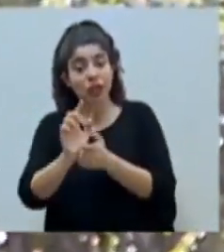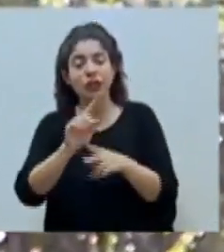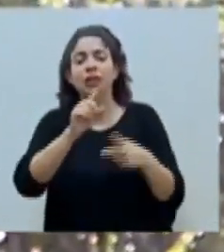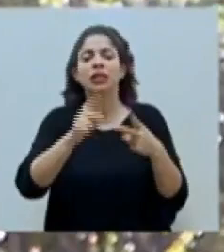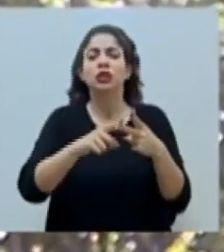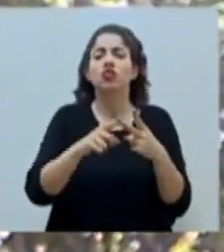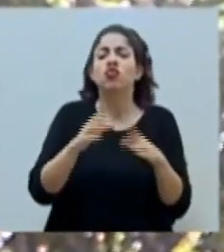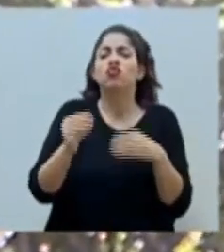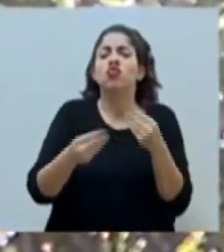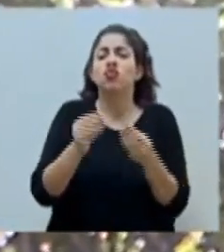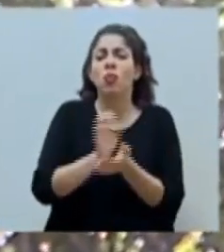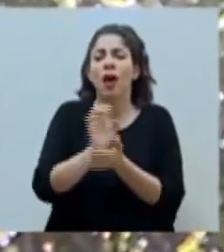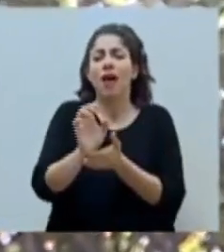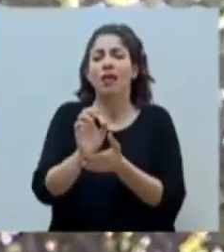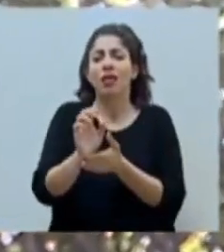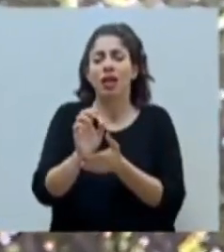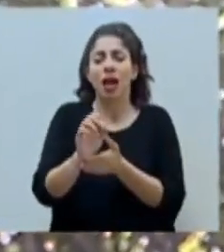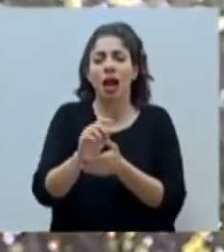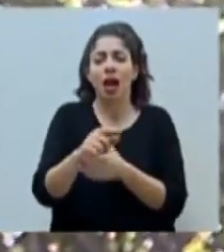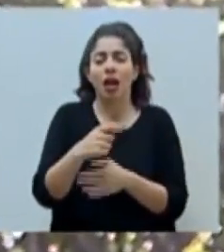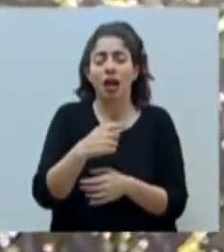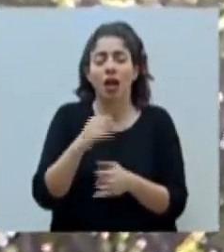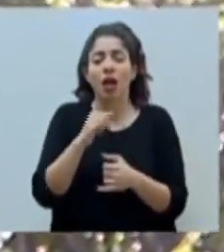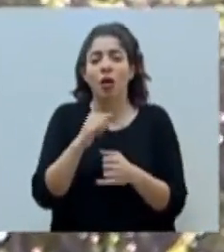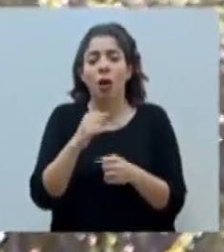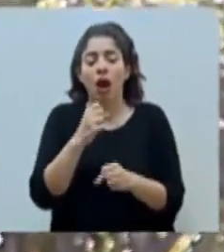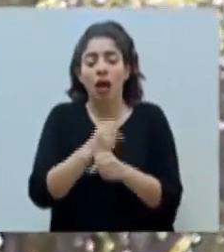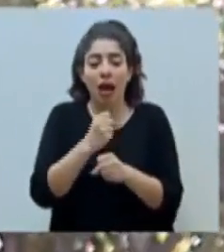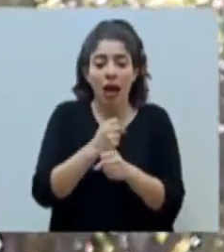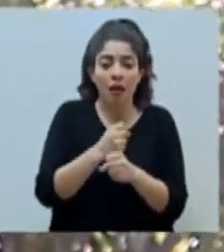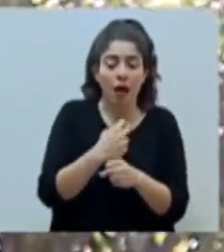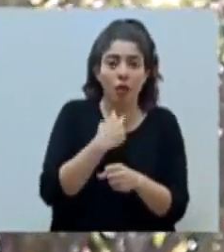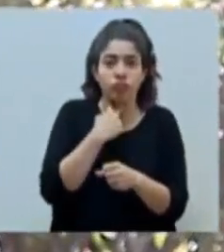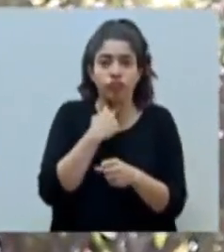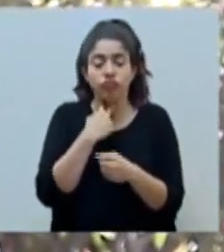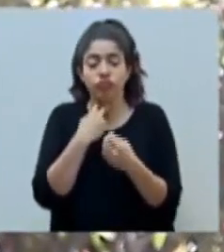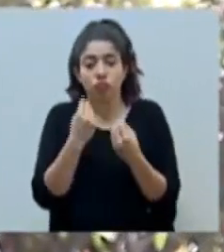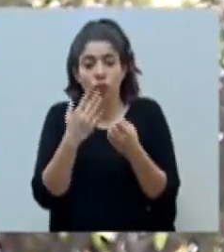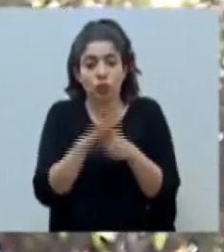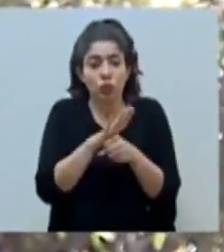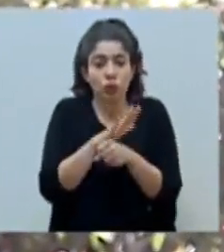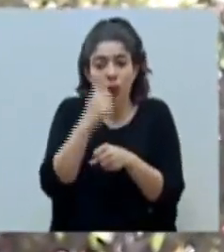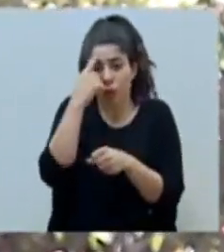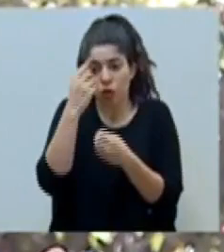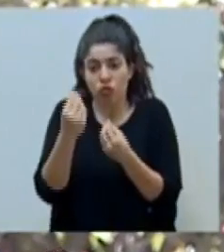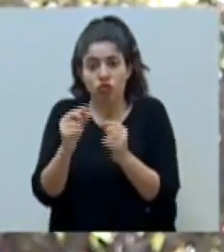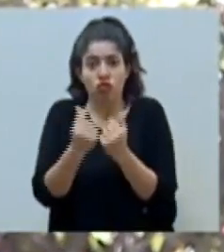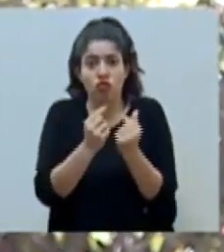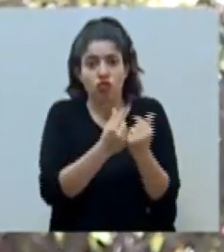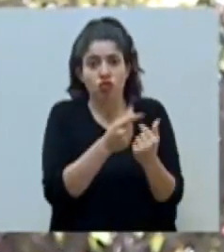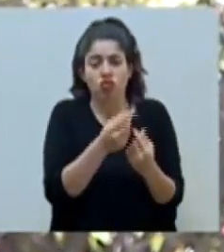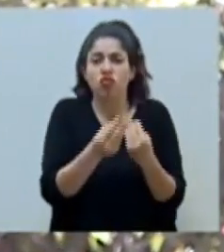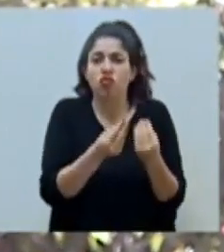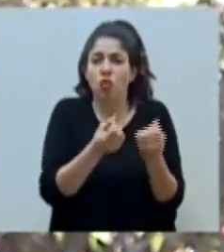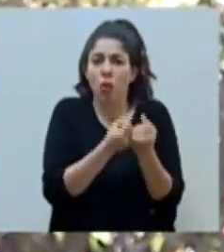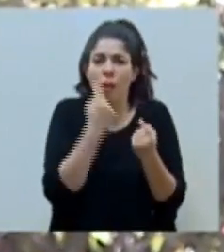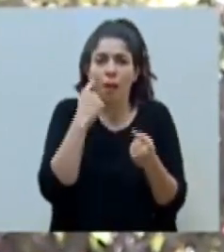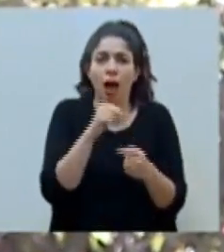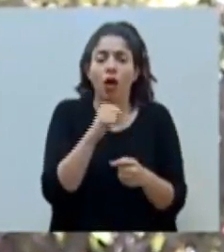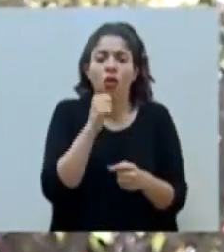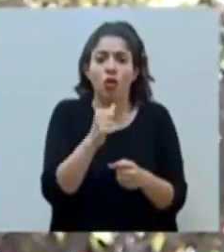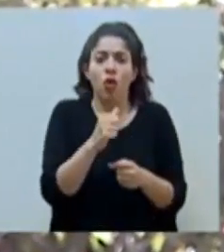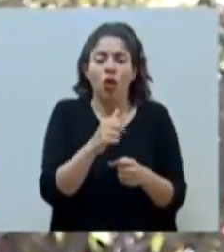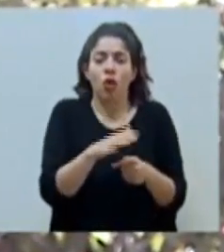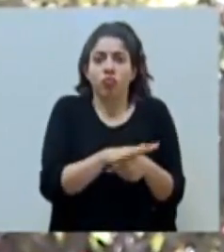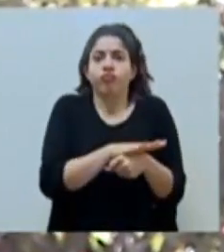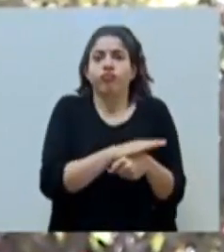van a tener para evitar la sobrecarga en el personal, sobre todo académico, de cara a que van a trabajar por sus grupos? Y en tercer lugar, si es obligatorio, ahora